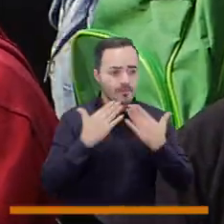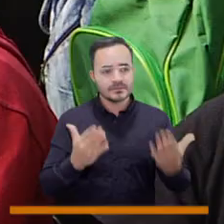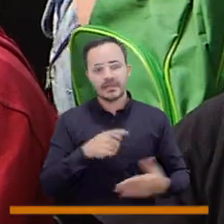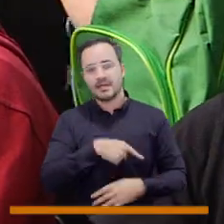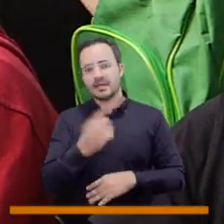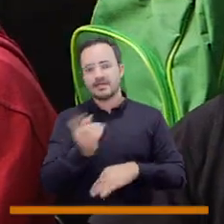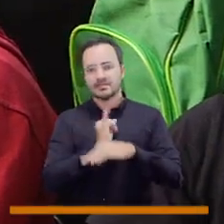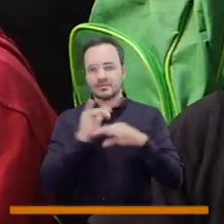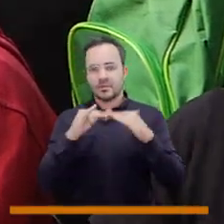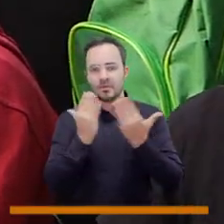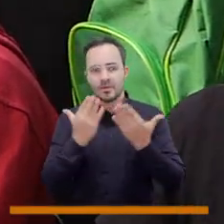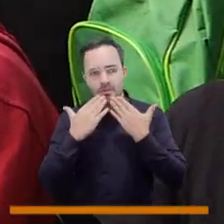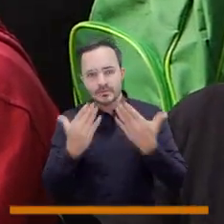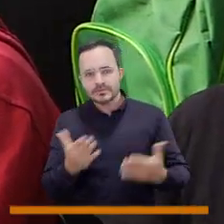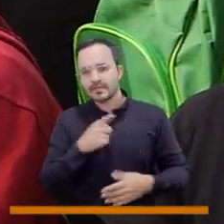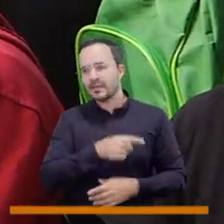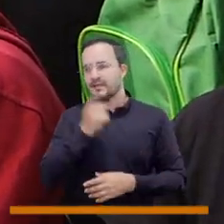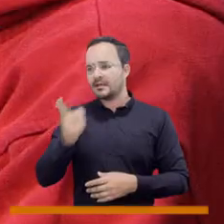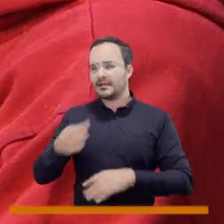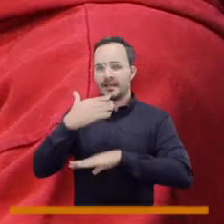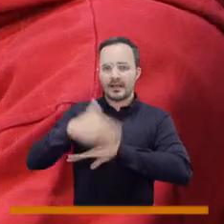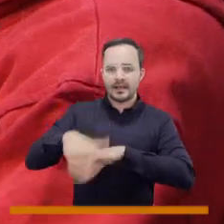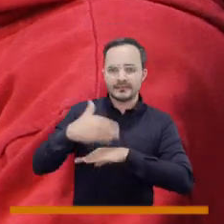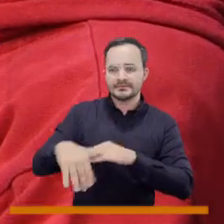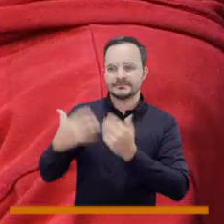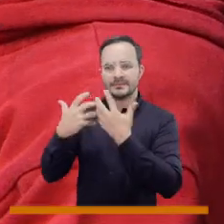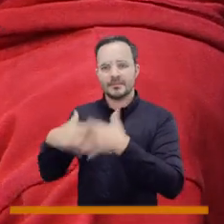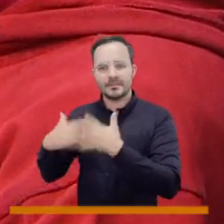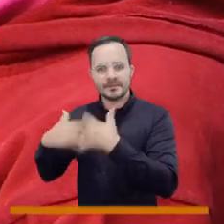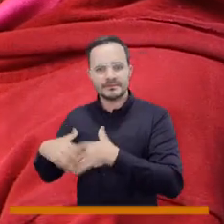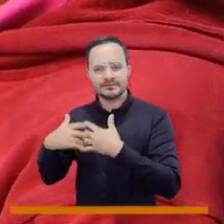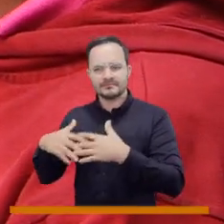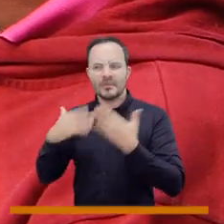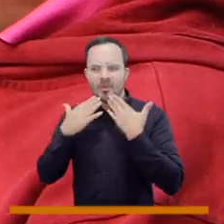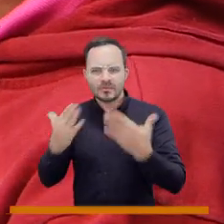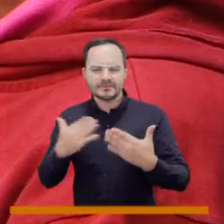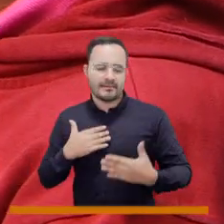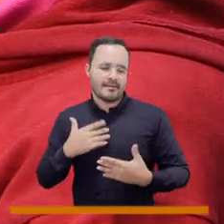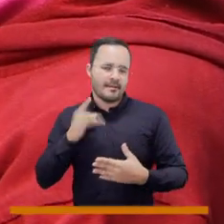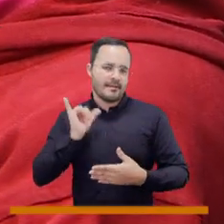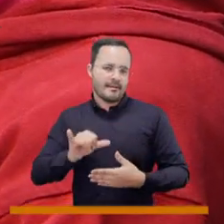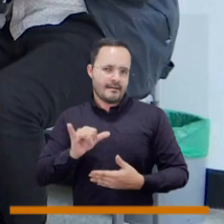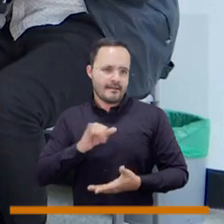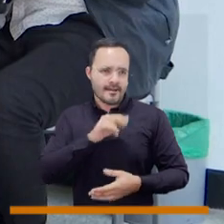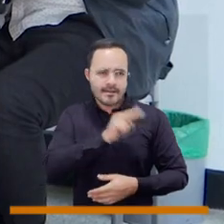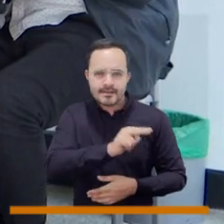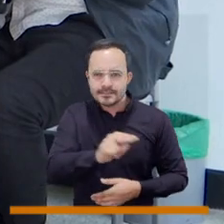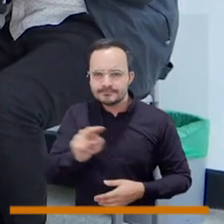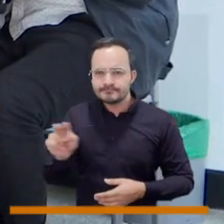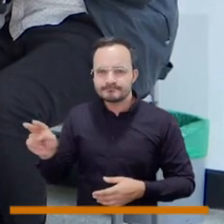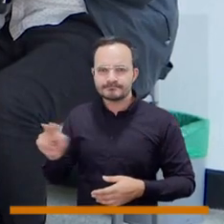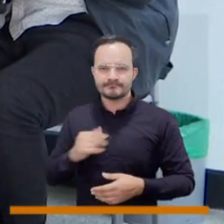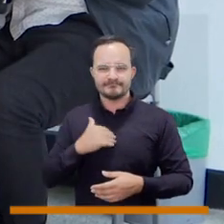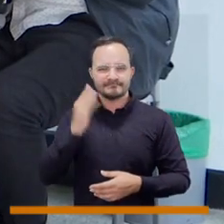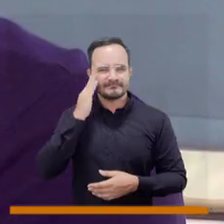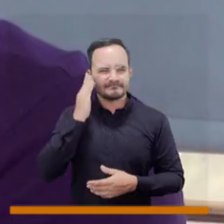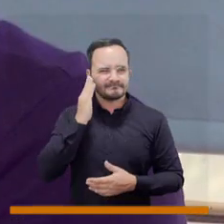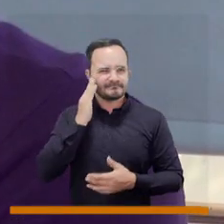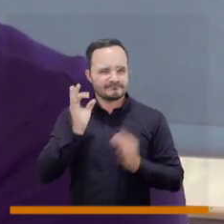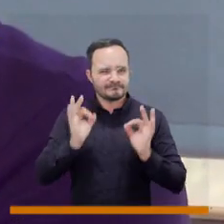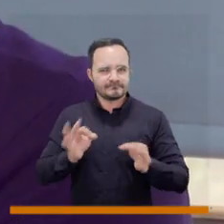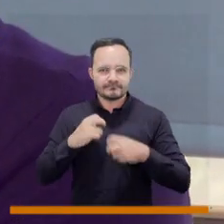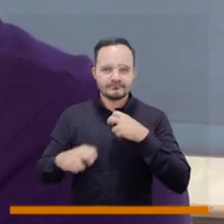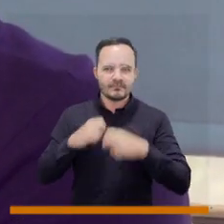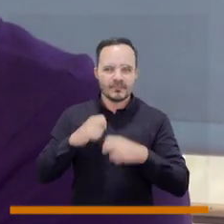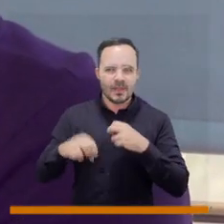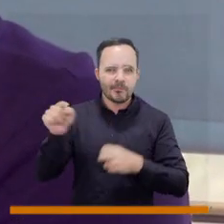educativa, en las calles, en las empresas, conocer de fondo cuál